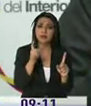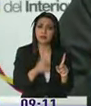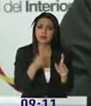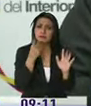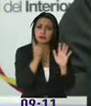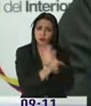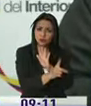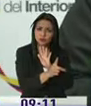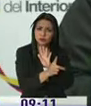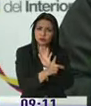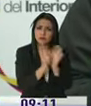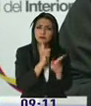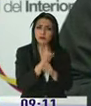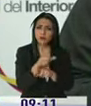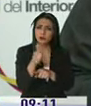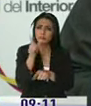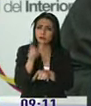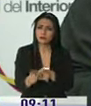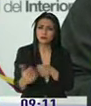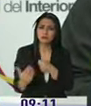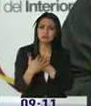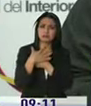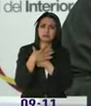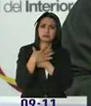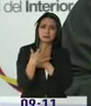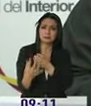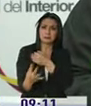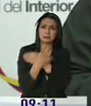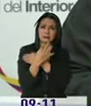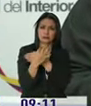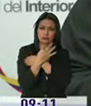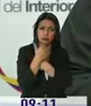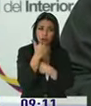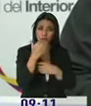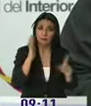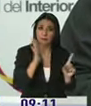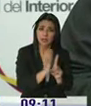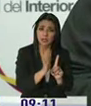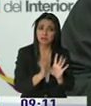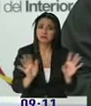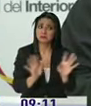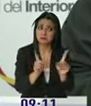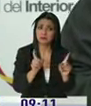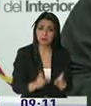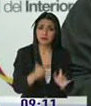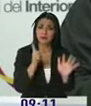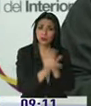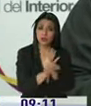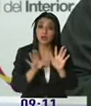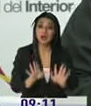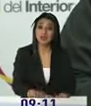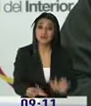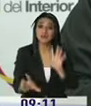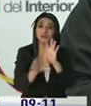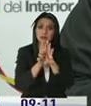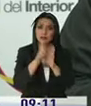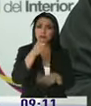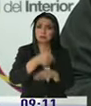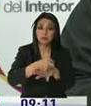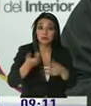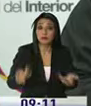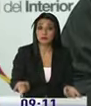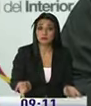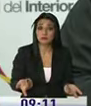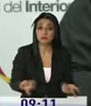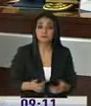poner una denuncia al respecto si es que alguien la está presionando para que eso suceda. Es lo que corresponde en